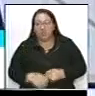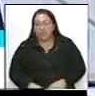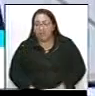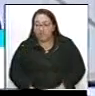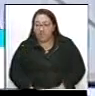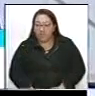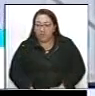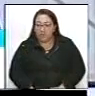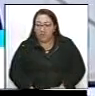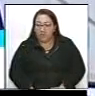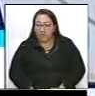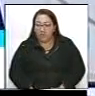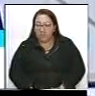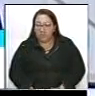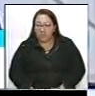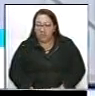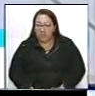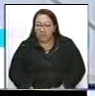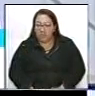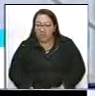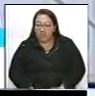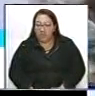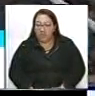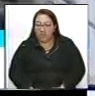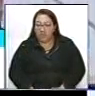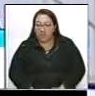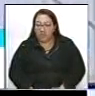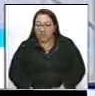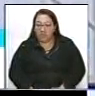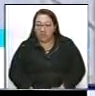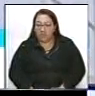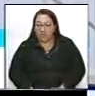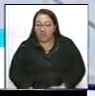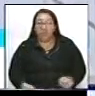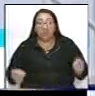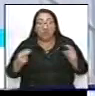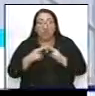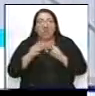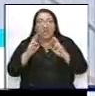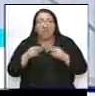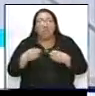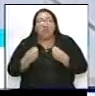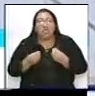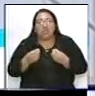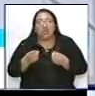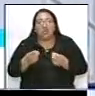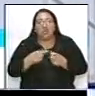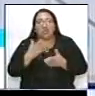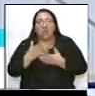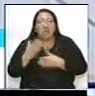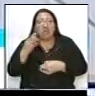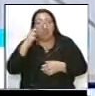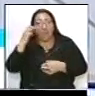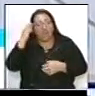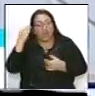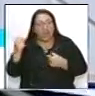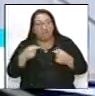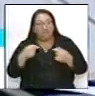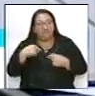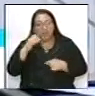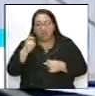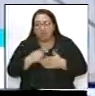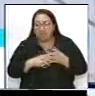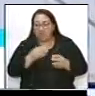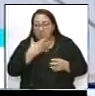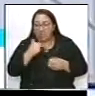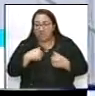Y entonces, claro, hay que encontrar las razones, y la que usted pone es la de la crispación política. En ese caso, presidenta, pienso yo, mejor no